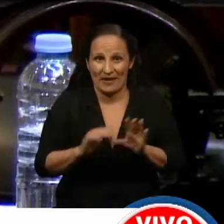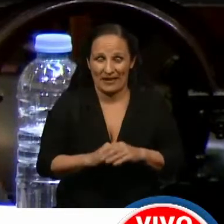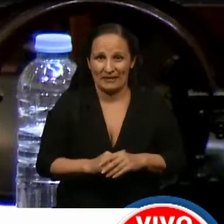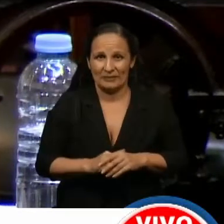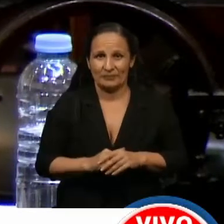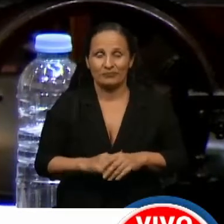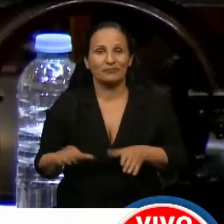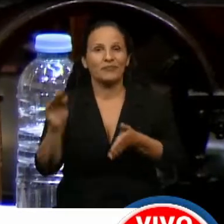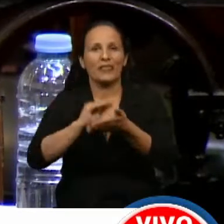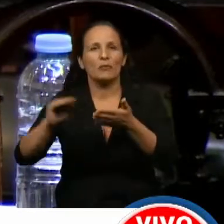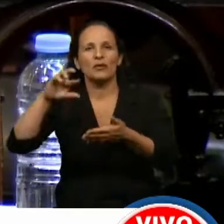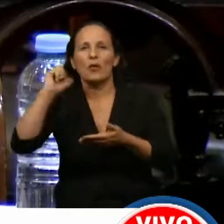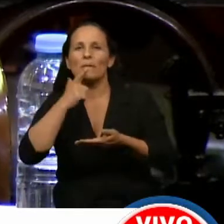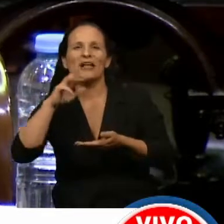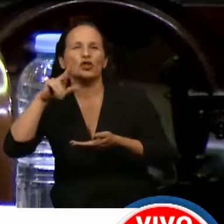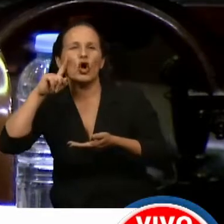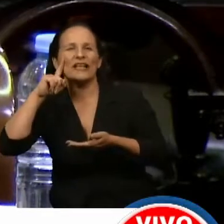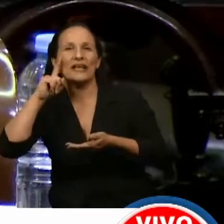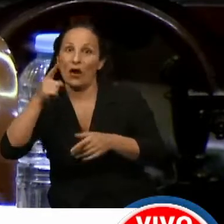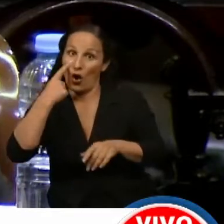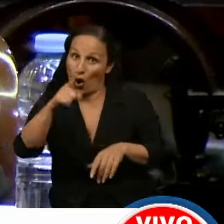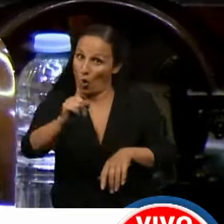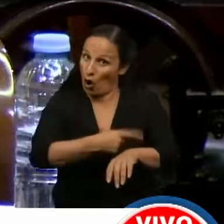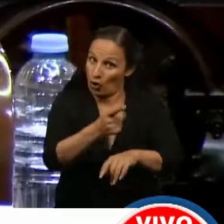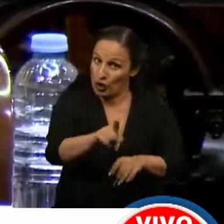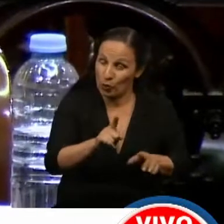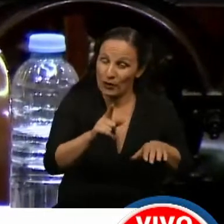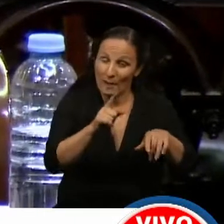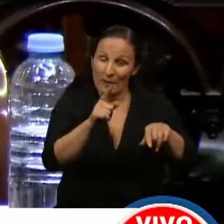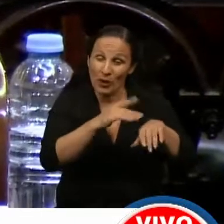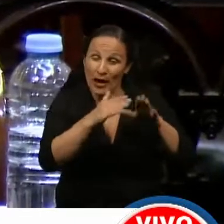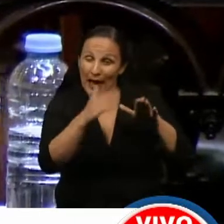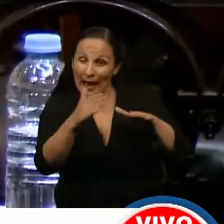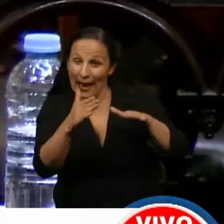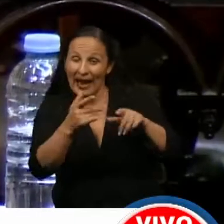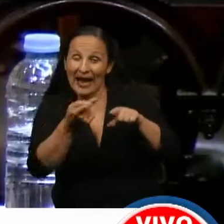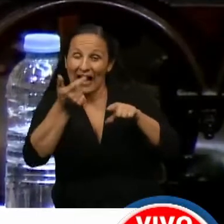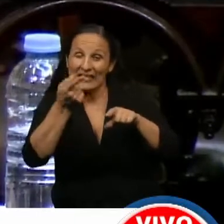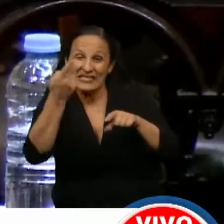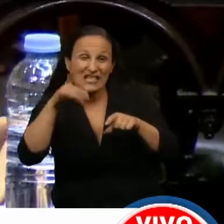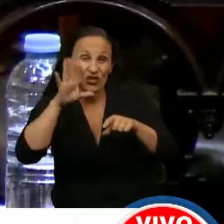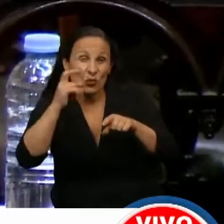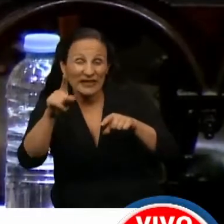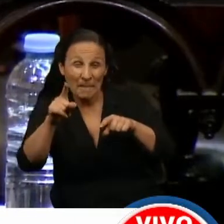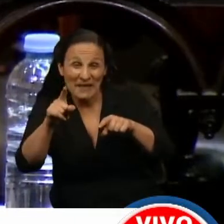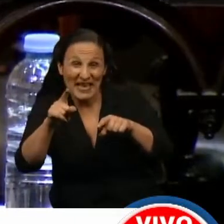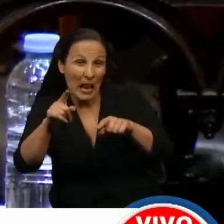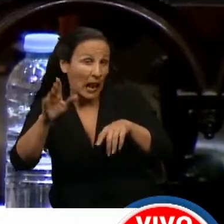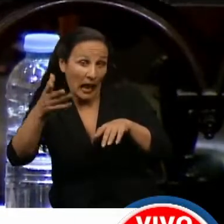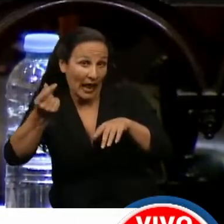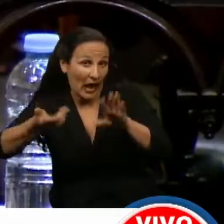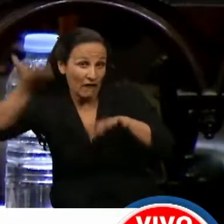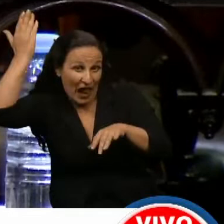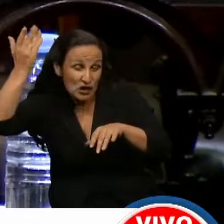Como dijo el diputado Pastor, y tampoco se vayan a acostumbrar, porque los que están en ese umbral, cerquita de los 150.000, con la